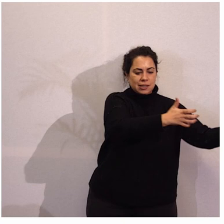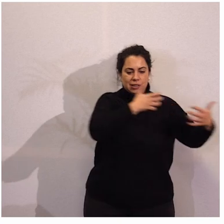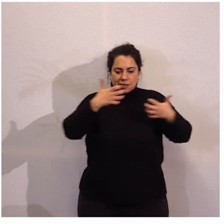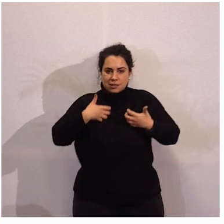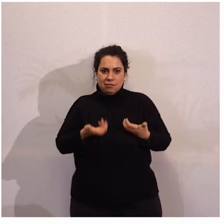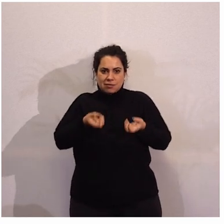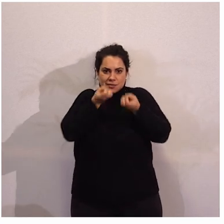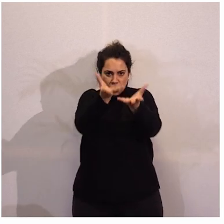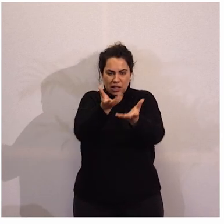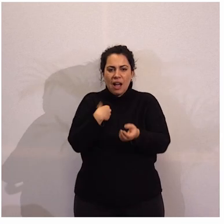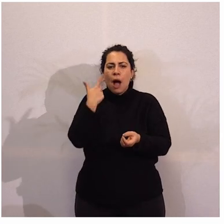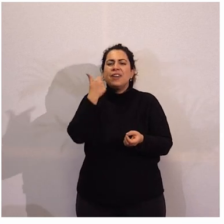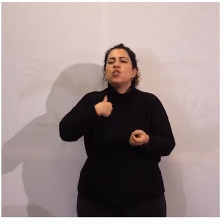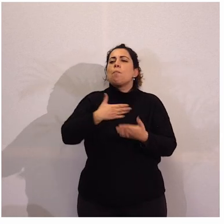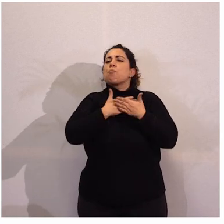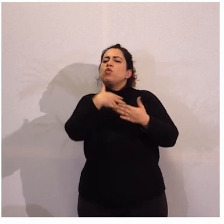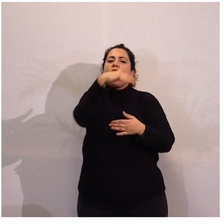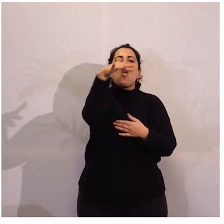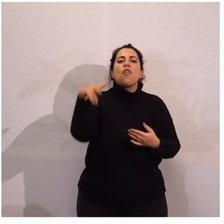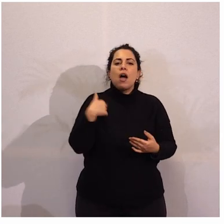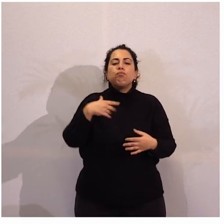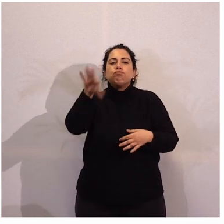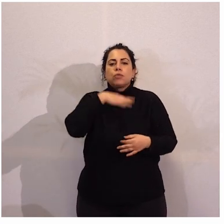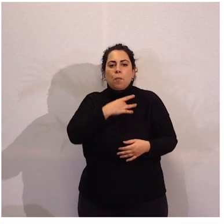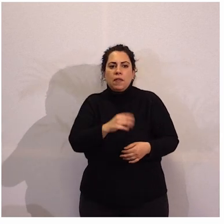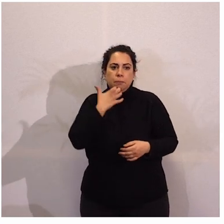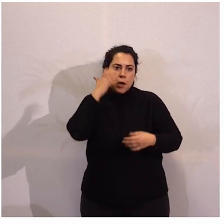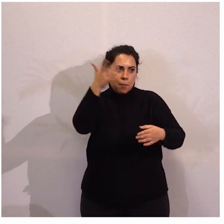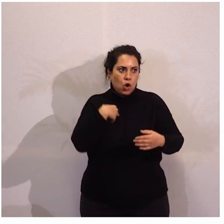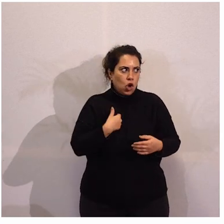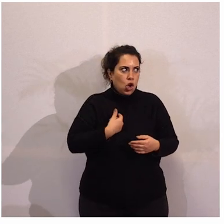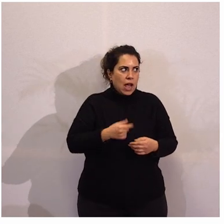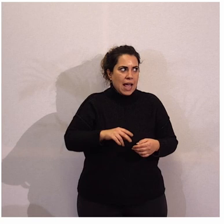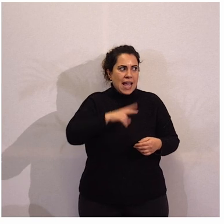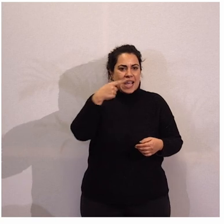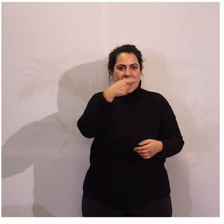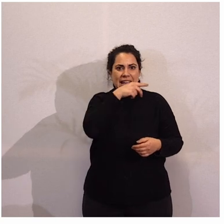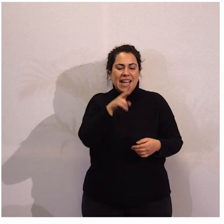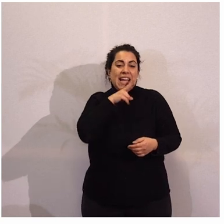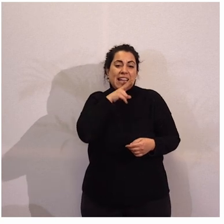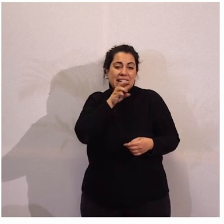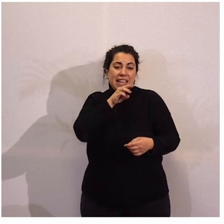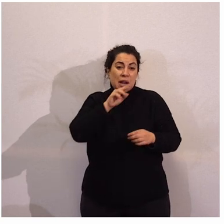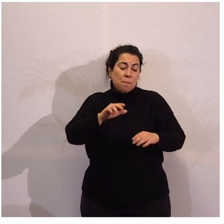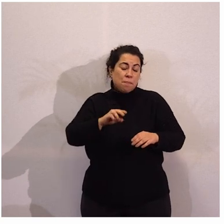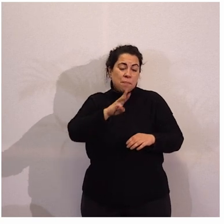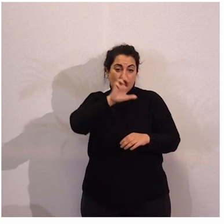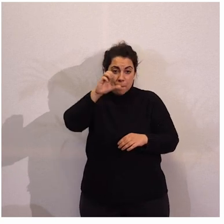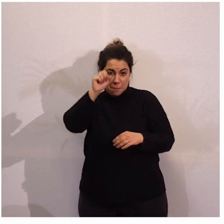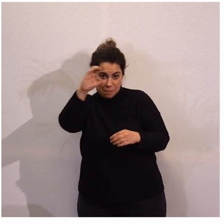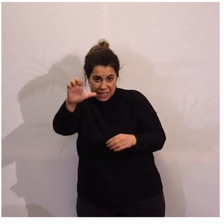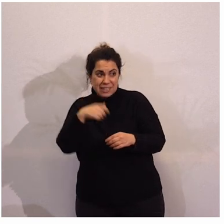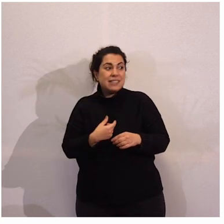pueda elegir dónde quiere hacer voluntariado, si es en Greenpeace, si es en la Asociación Española contra el Cáncer, si es